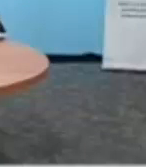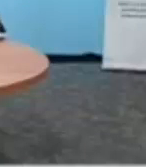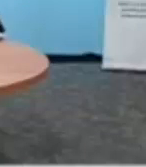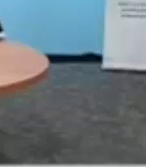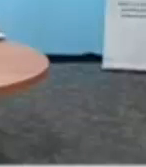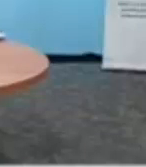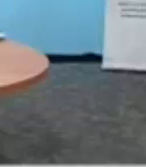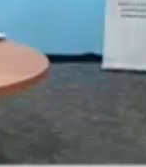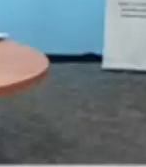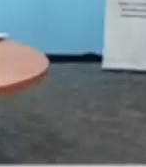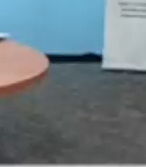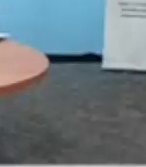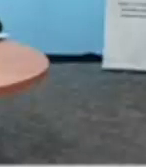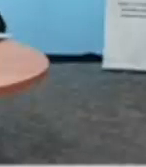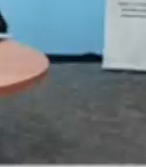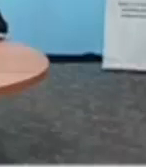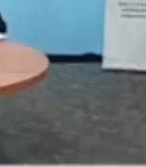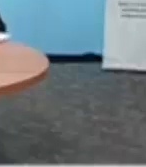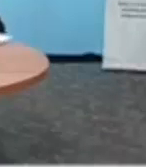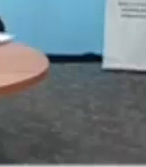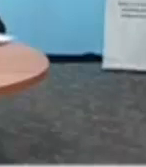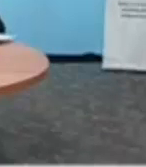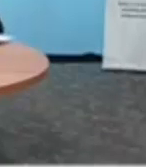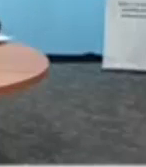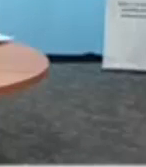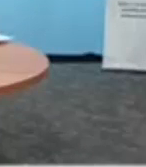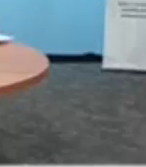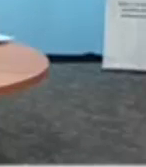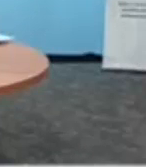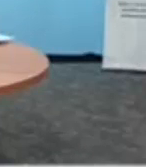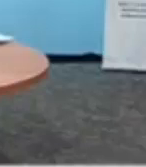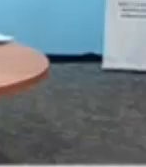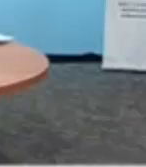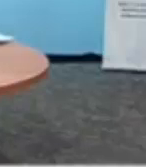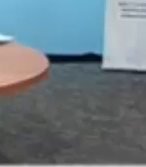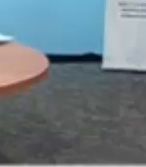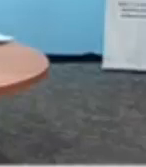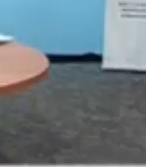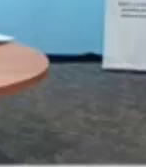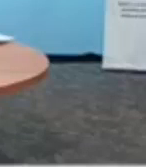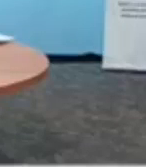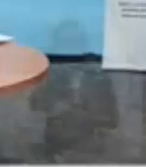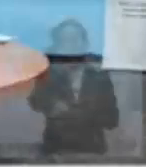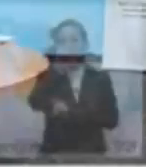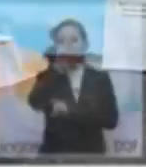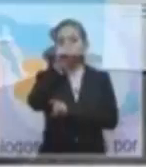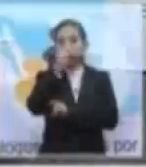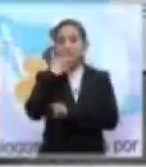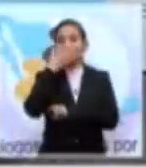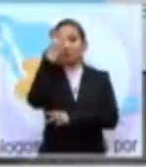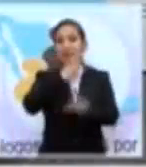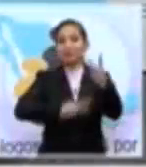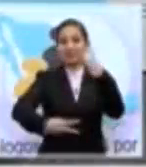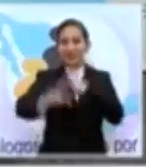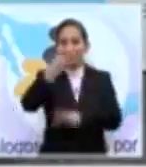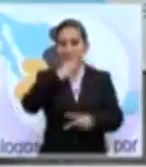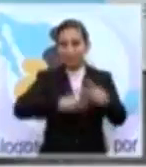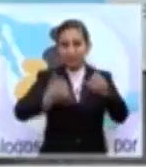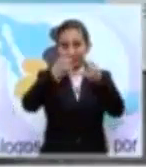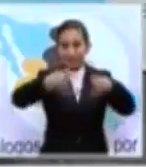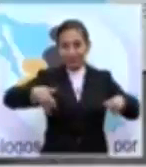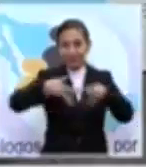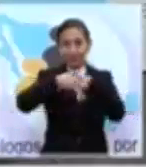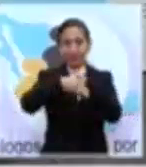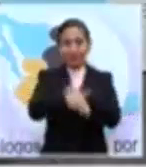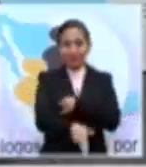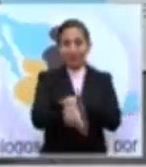Muy buenos días. El Senado de la República, en su 62 legislatura, les da la bienvenida a la